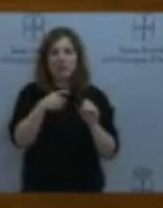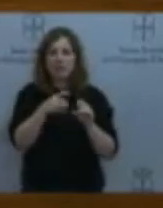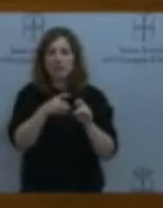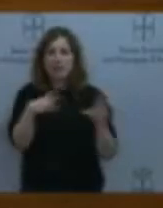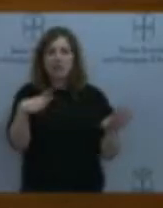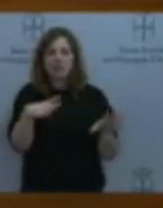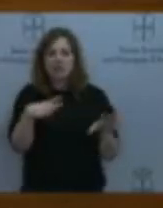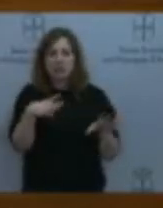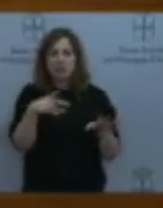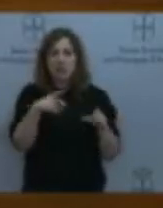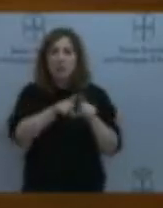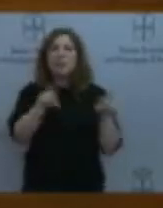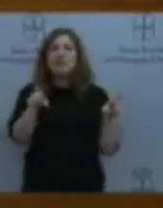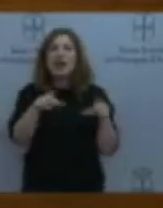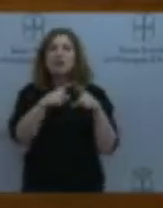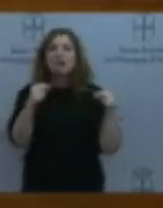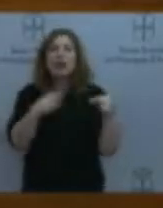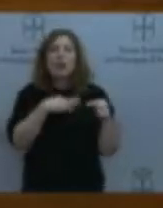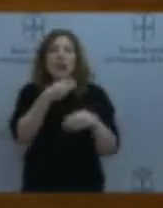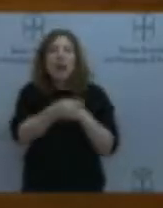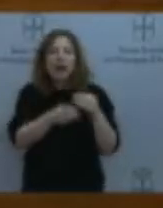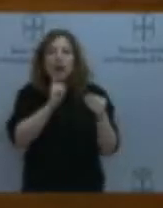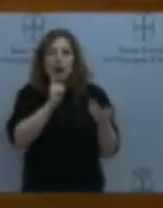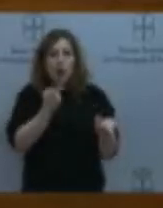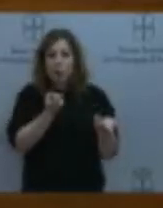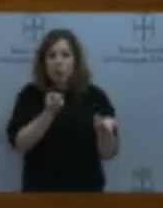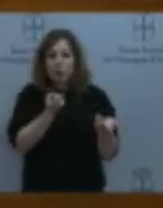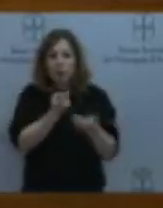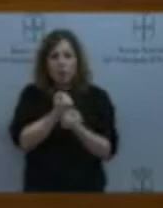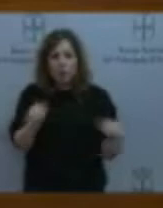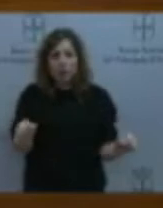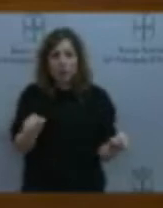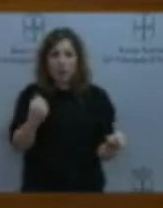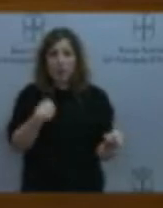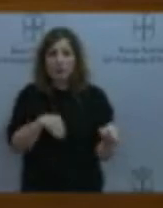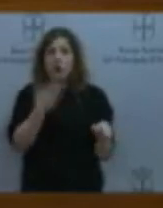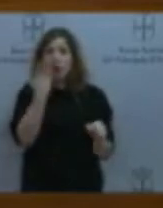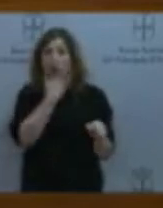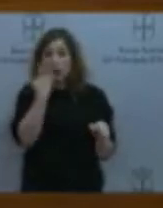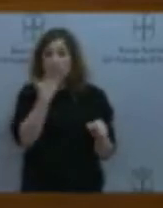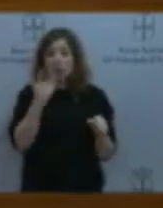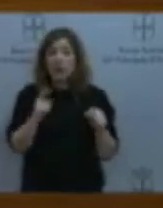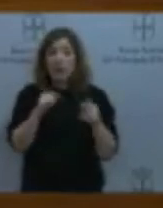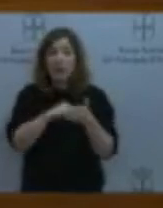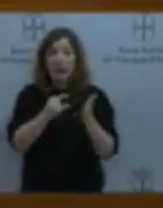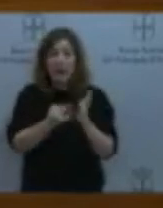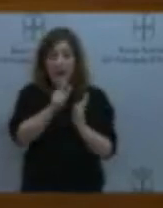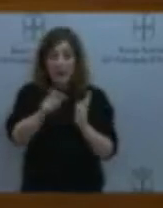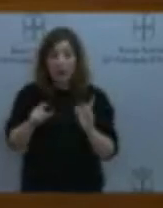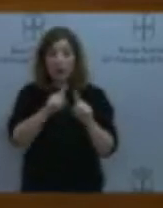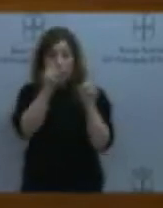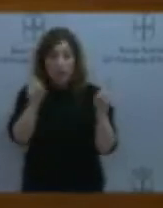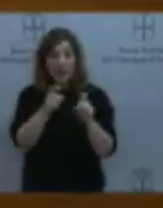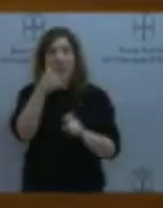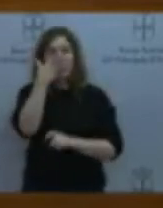eso? Ninguna. Y esto lo han denunciado los colegios de ingenieros de informática. Ahí les proponemos que actúen las